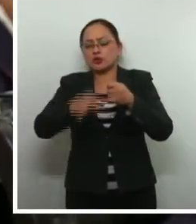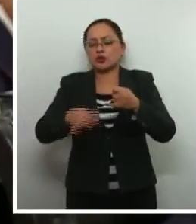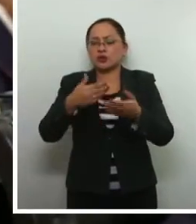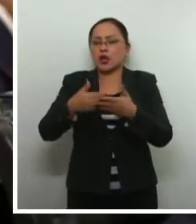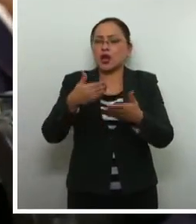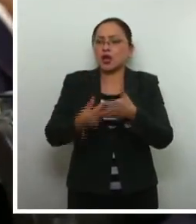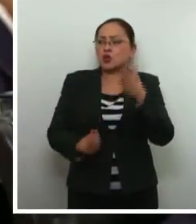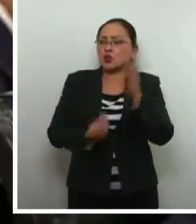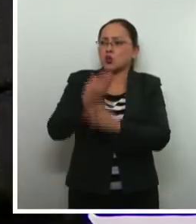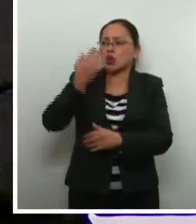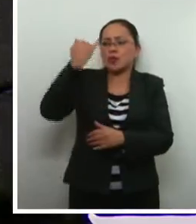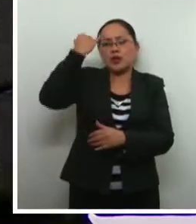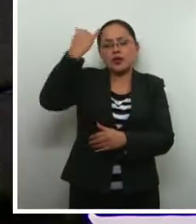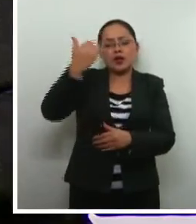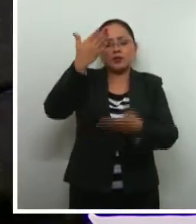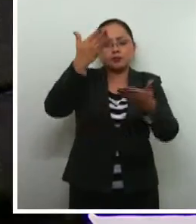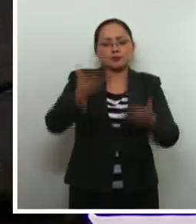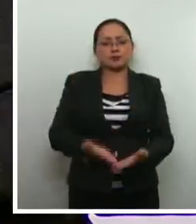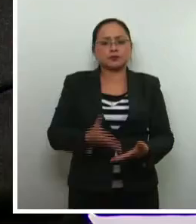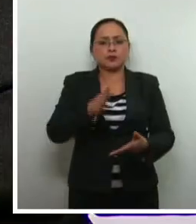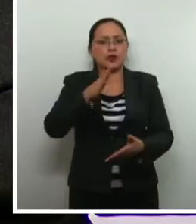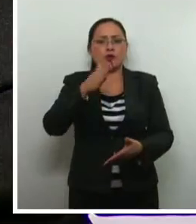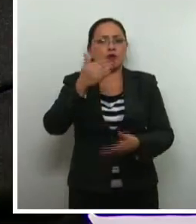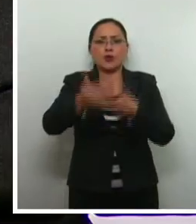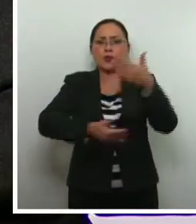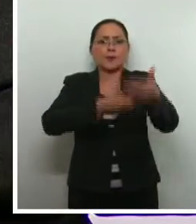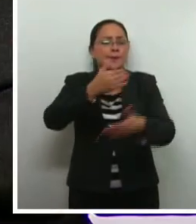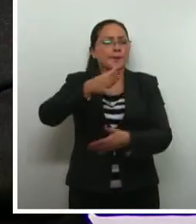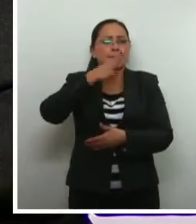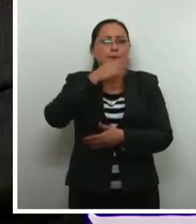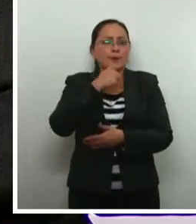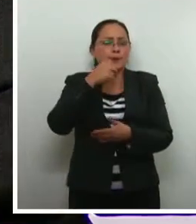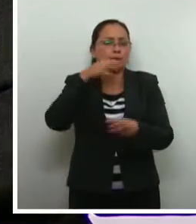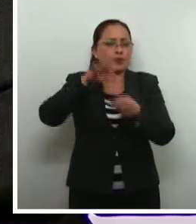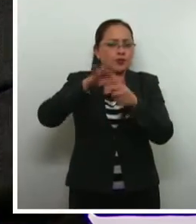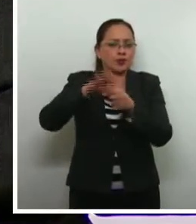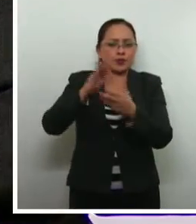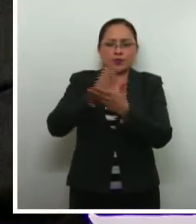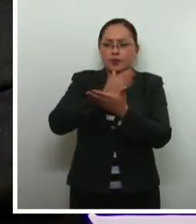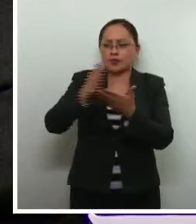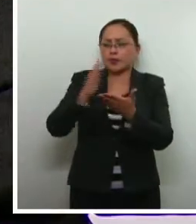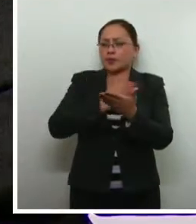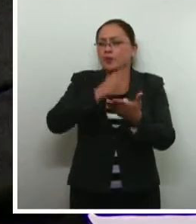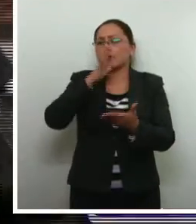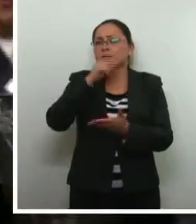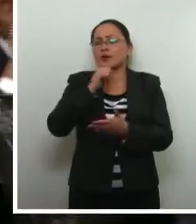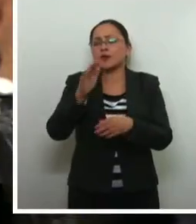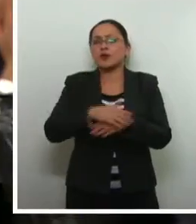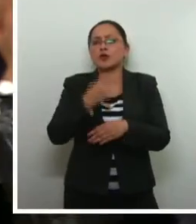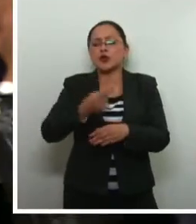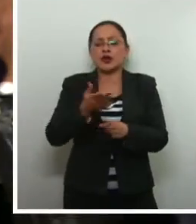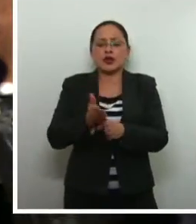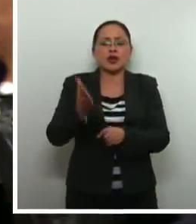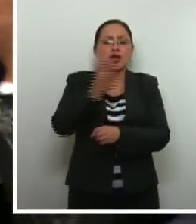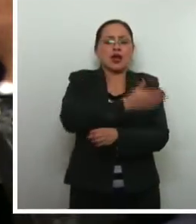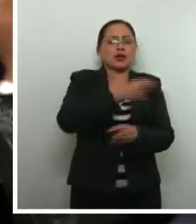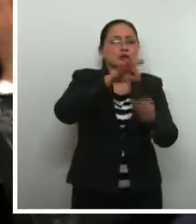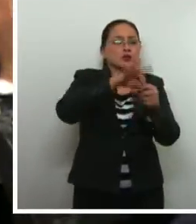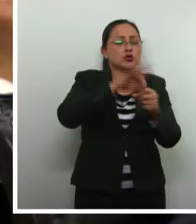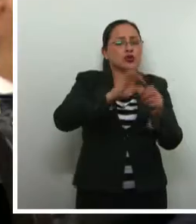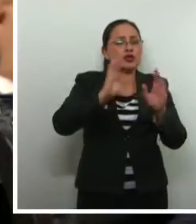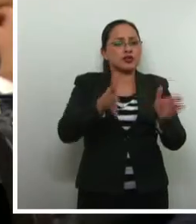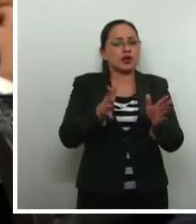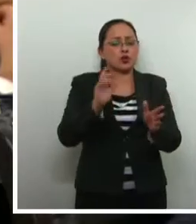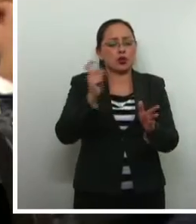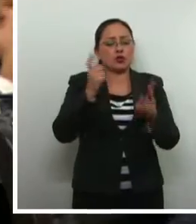noticia de que ya no proceden las reservas ni votar por separado, porque ya fueron votadas desde el inicio,